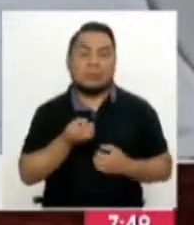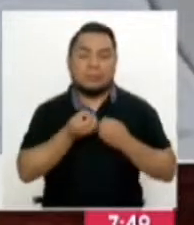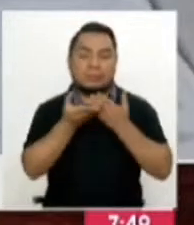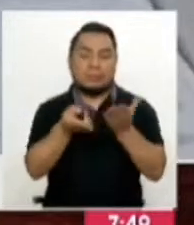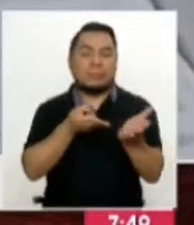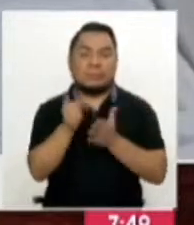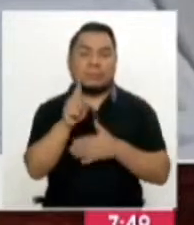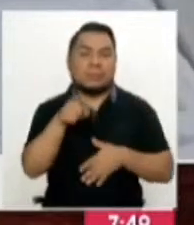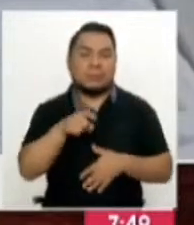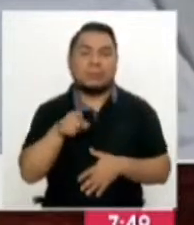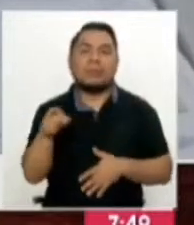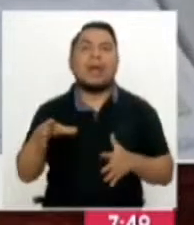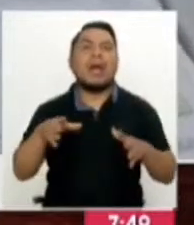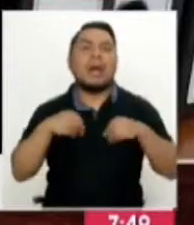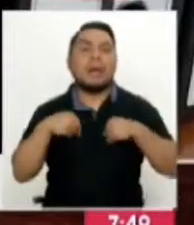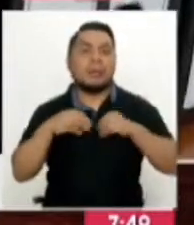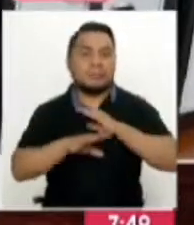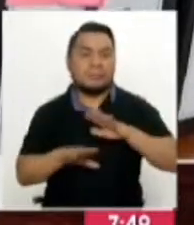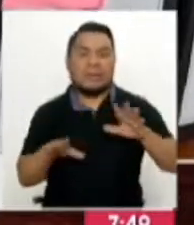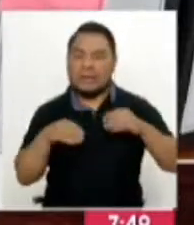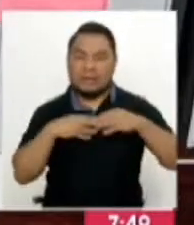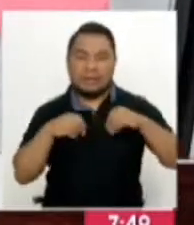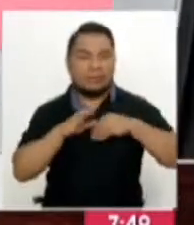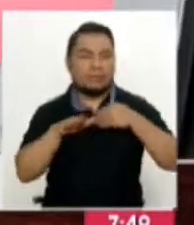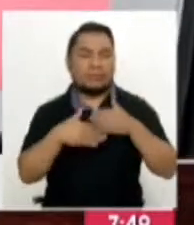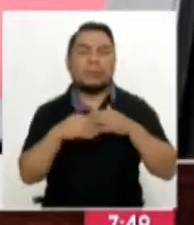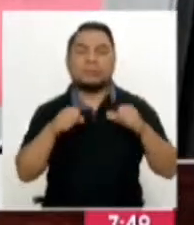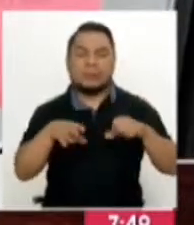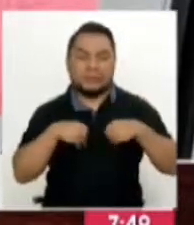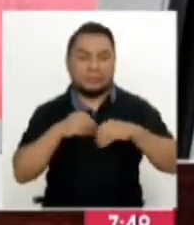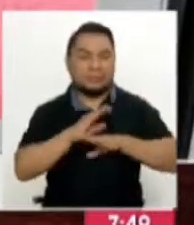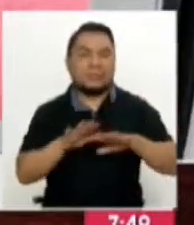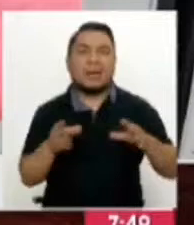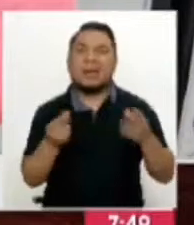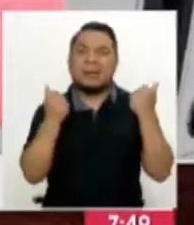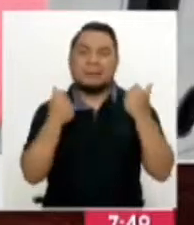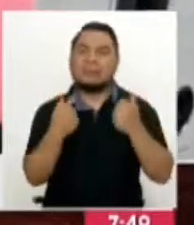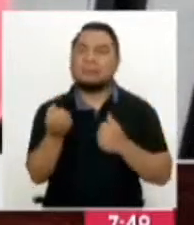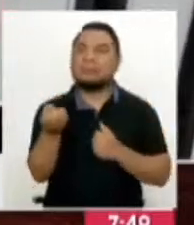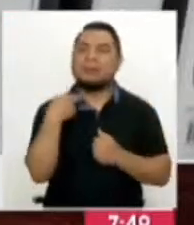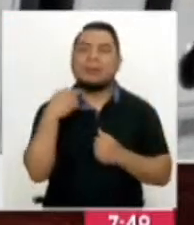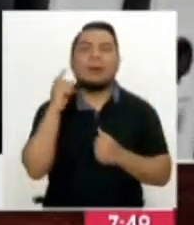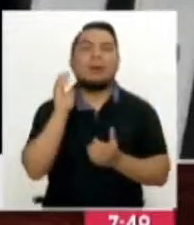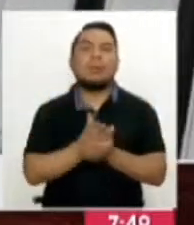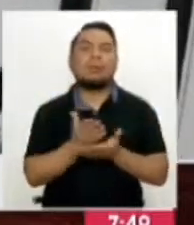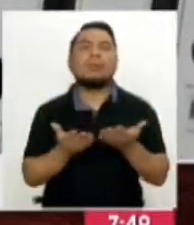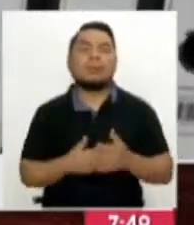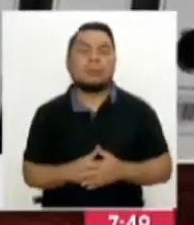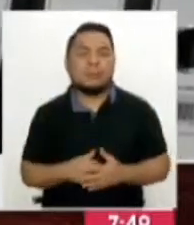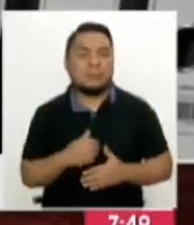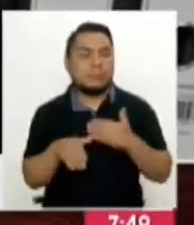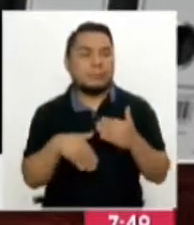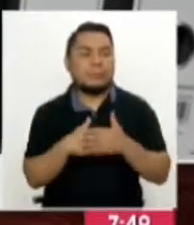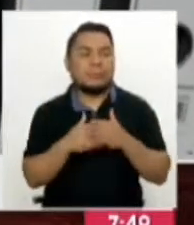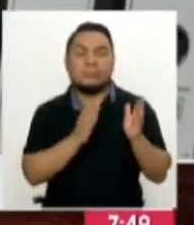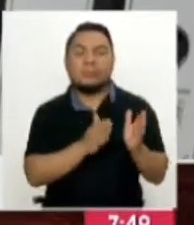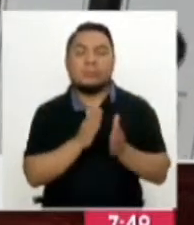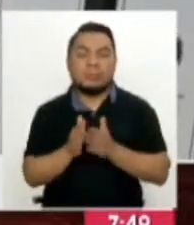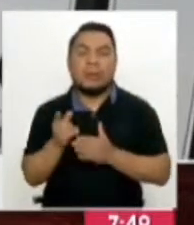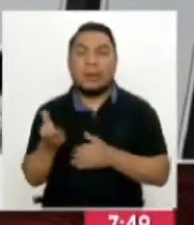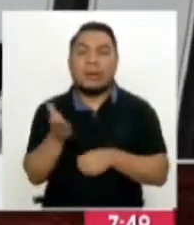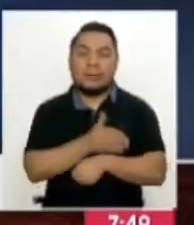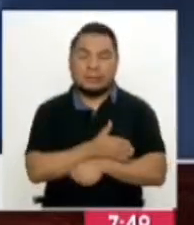confesión sincera, sino aceptar cargos a nivel de inmersión preparatoria, ¿no es cierto? Incluso, sí, pues a nivel de inmersión preparatoria, antes